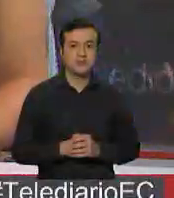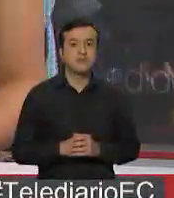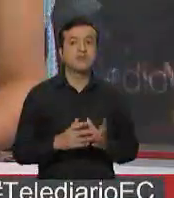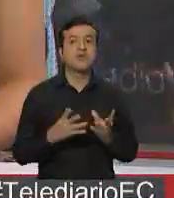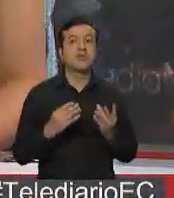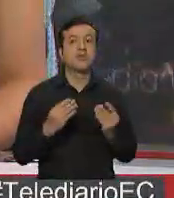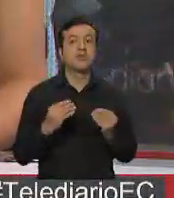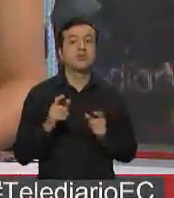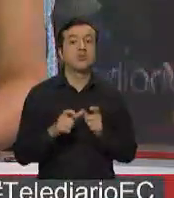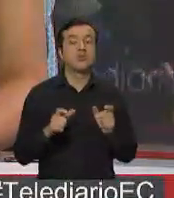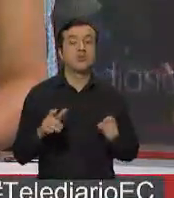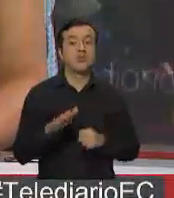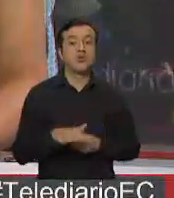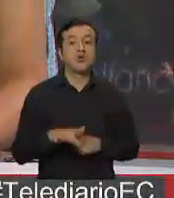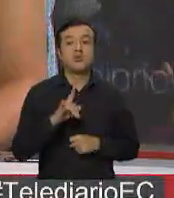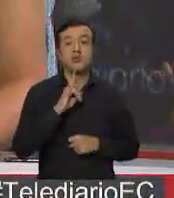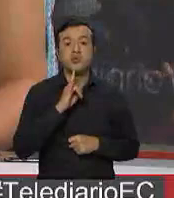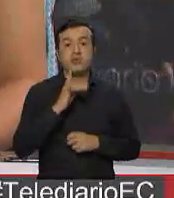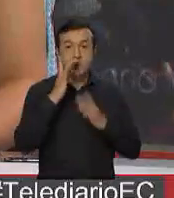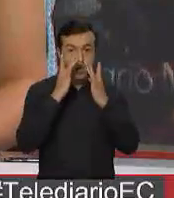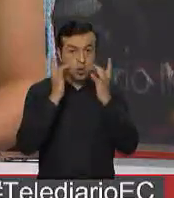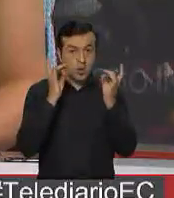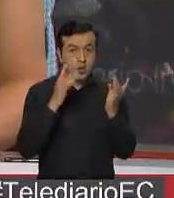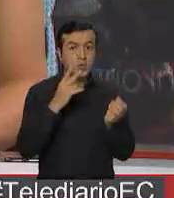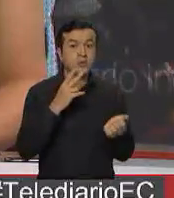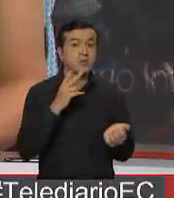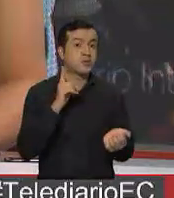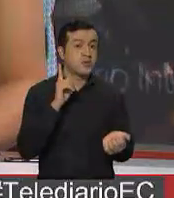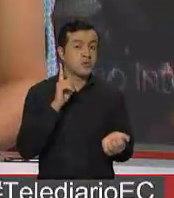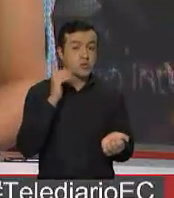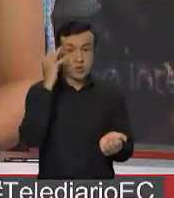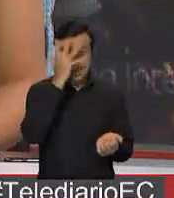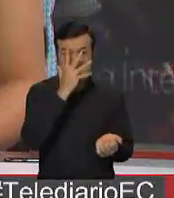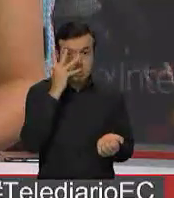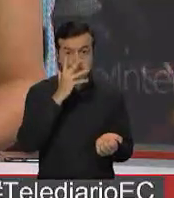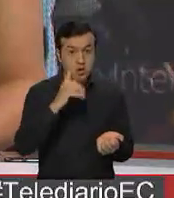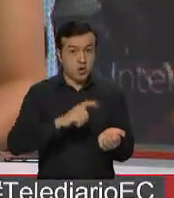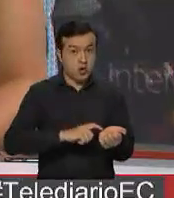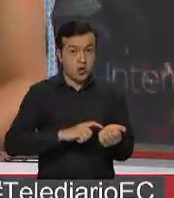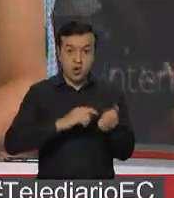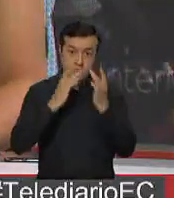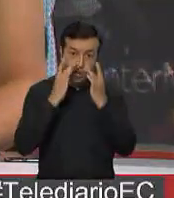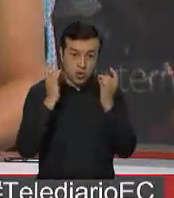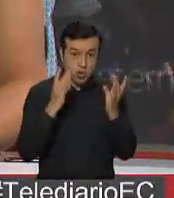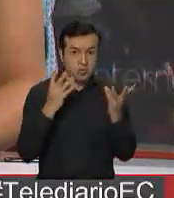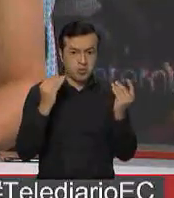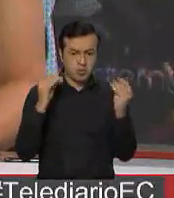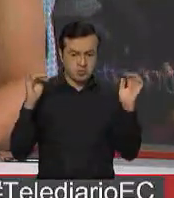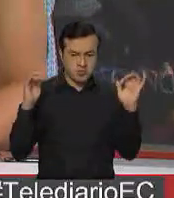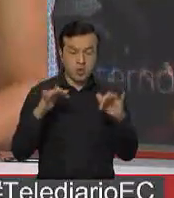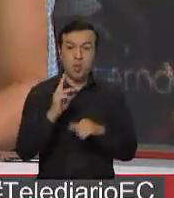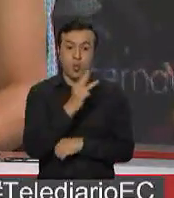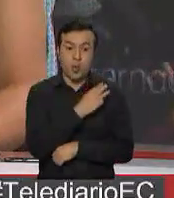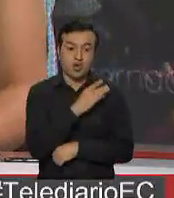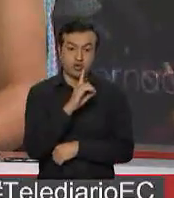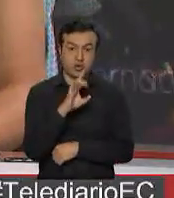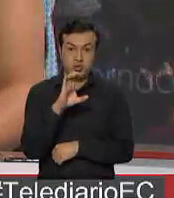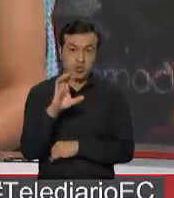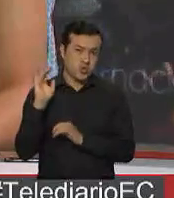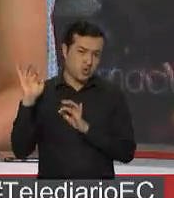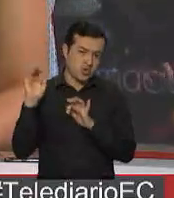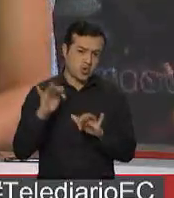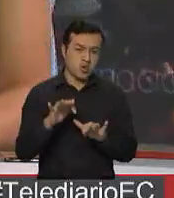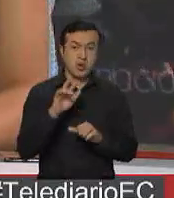Miles de estadounidenses se rebelan contra el racismo y la violencia policial en Washington, celebrando la mayor manifestación desde la muerte de George Floyd